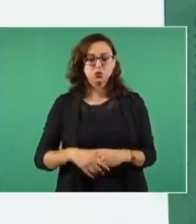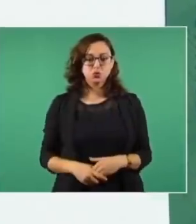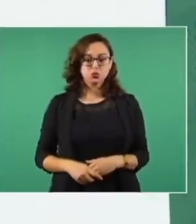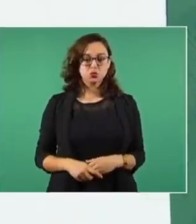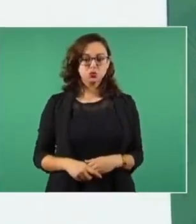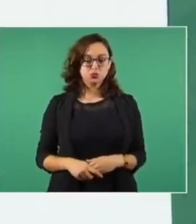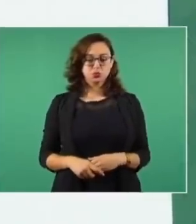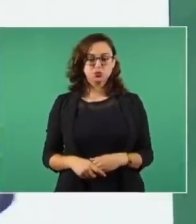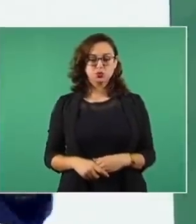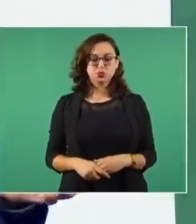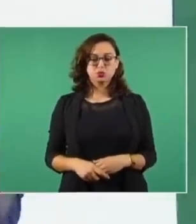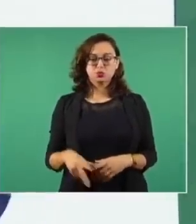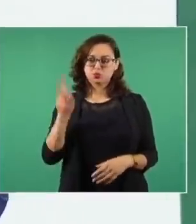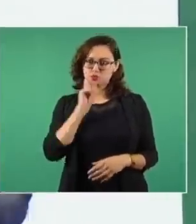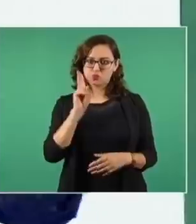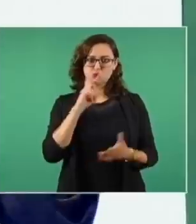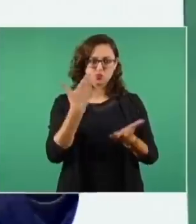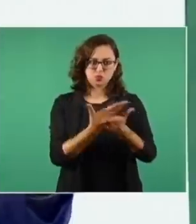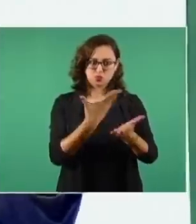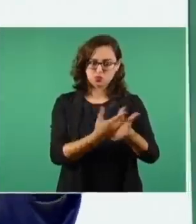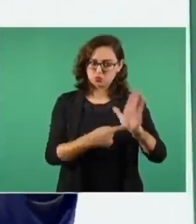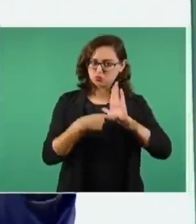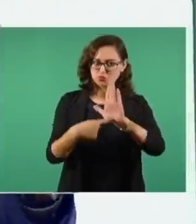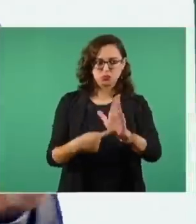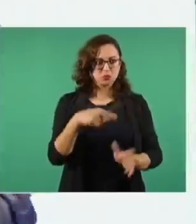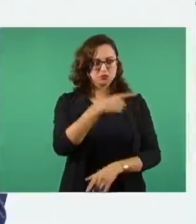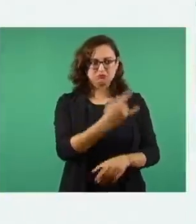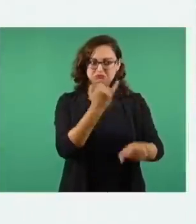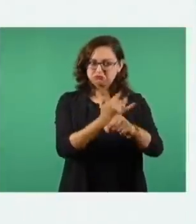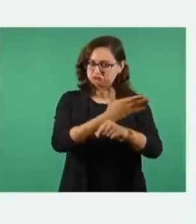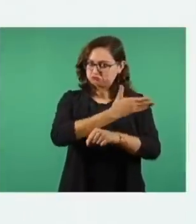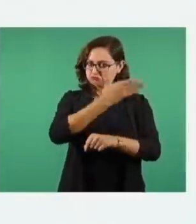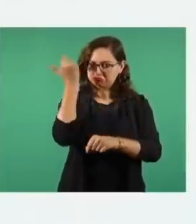y que demuestre que no recibió dinero